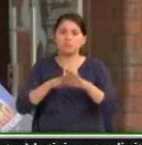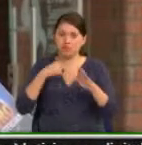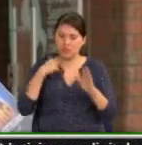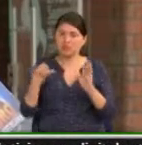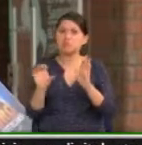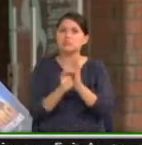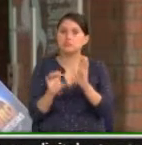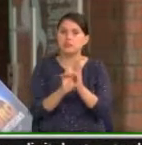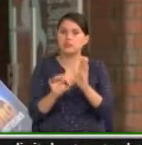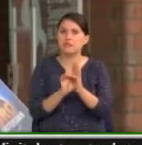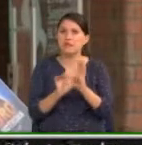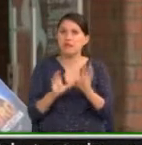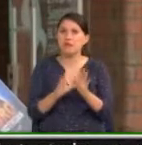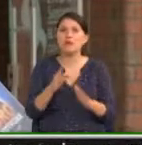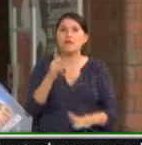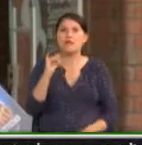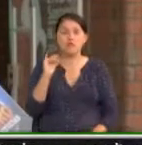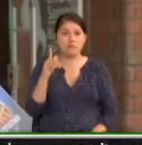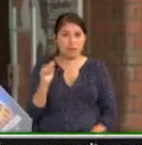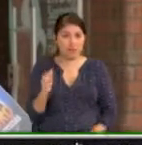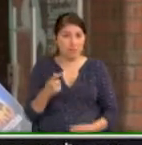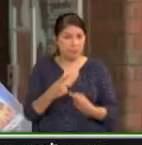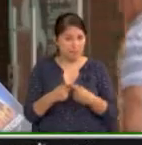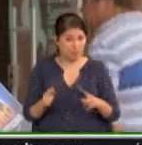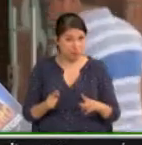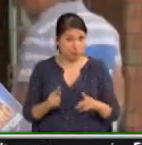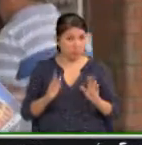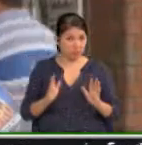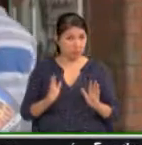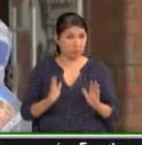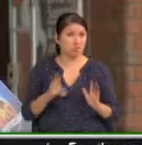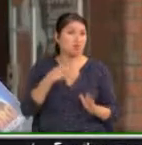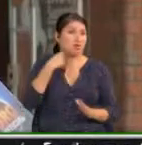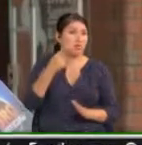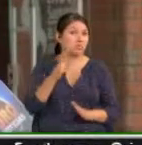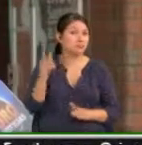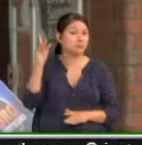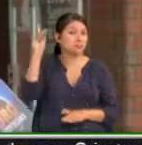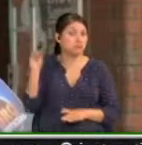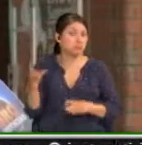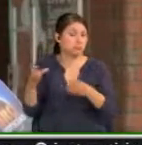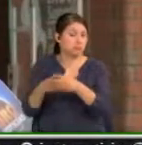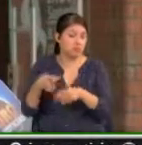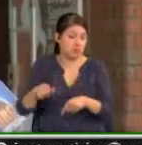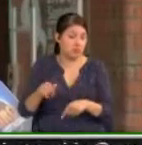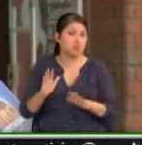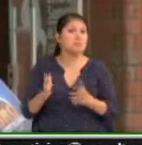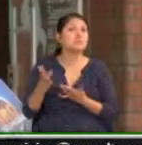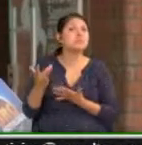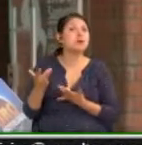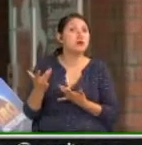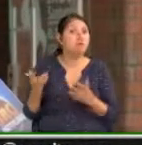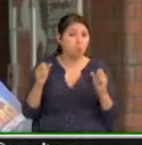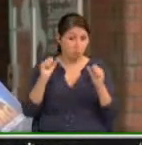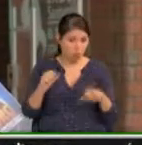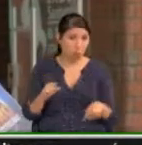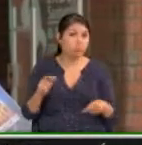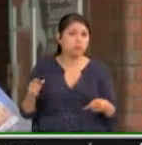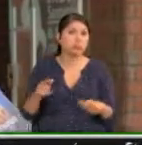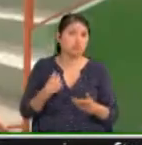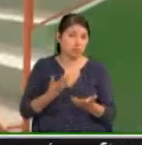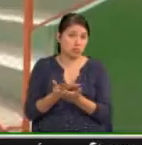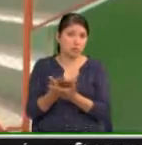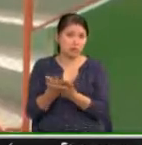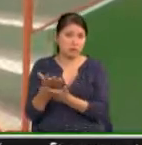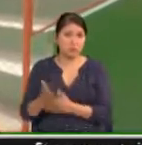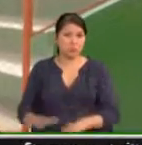certificado por FIFA, pero digamos que esa es una determinación que la toman las autoridades locales. Esperamos que puedan contar con nuestras